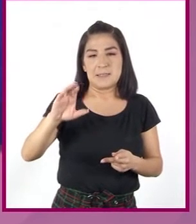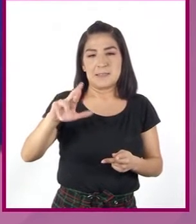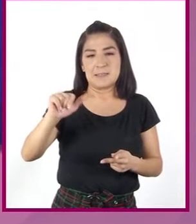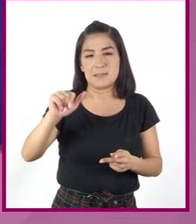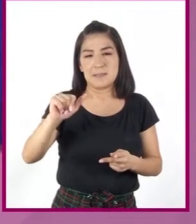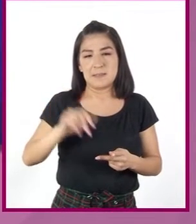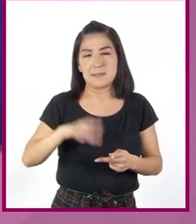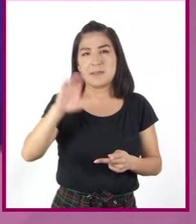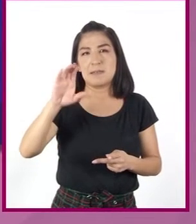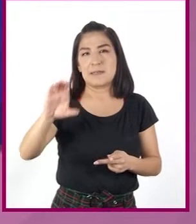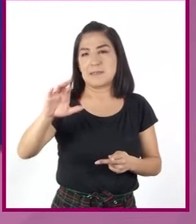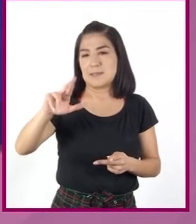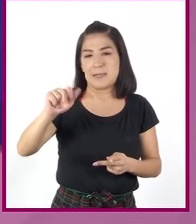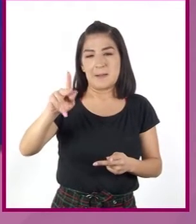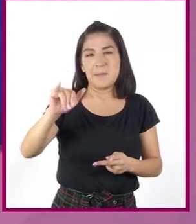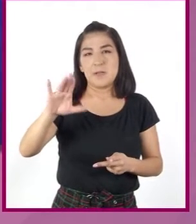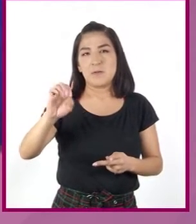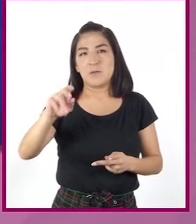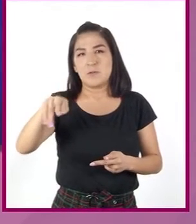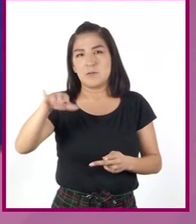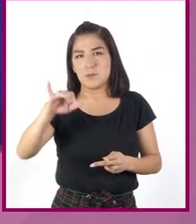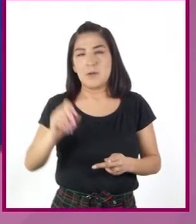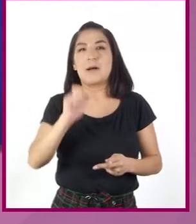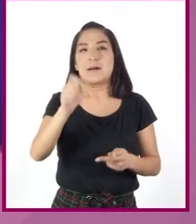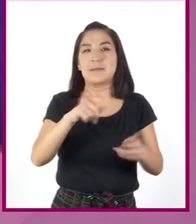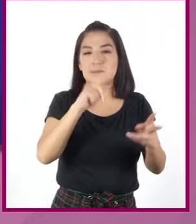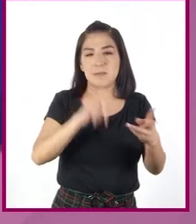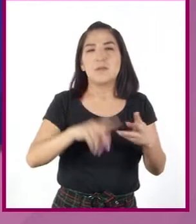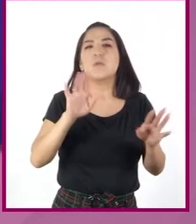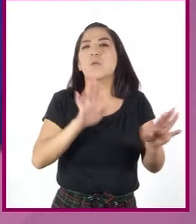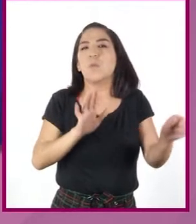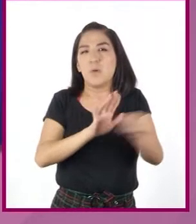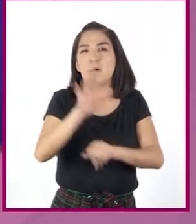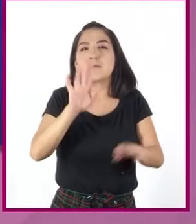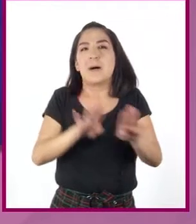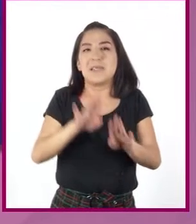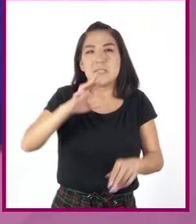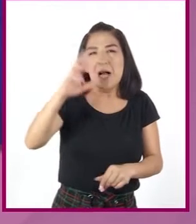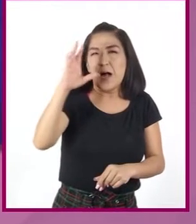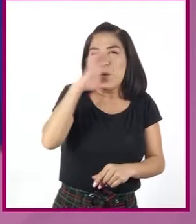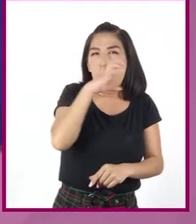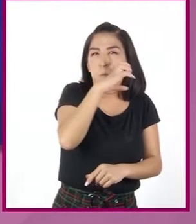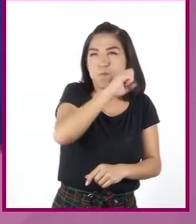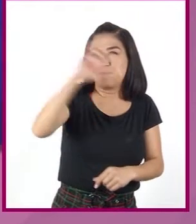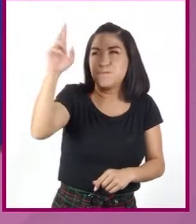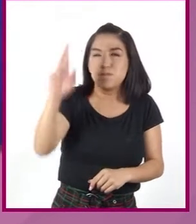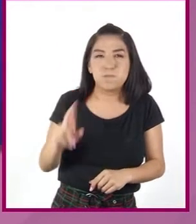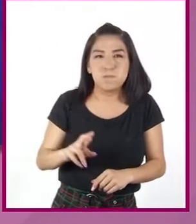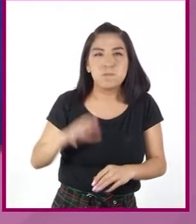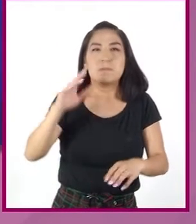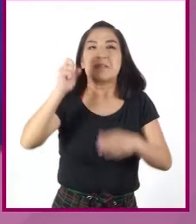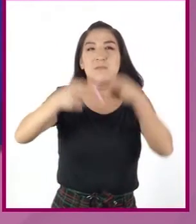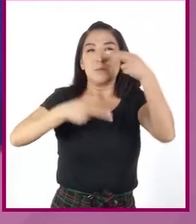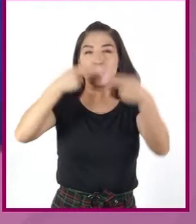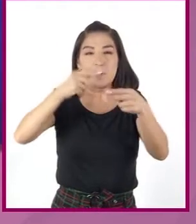llegan perpendicularmente a la superficie. Esto ocasiona mayor radiación y temperaturas